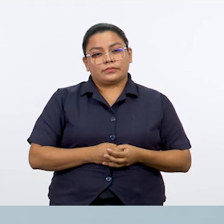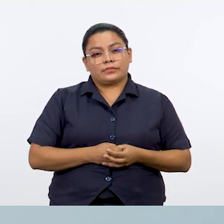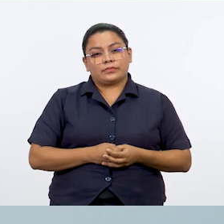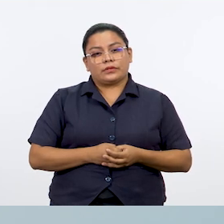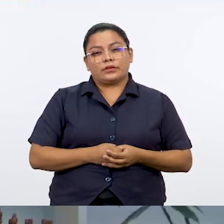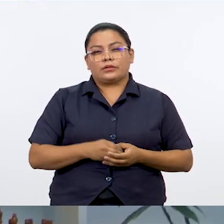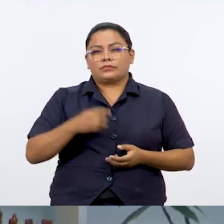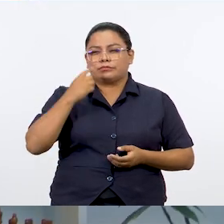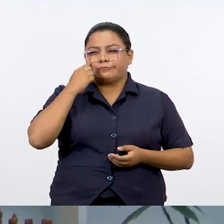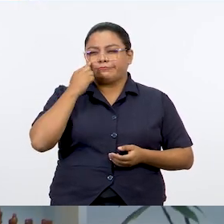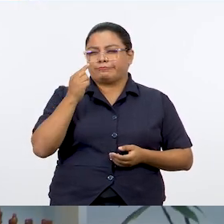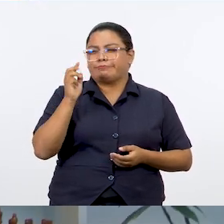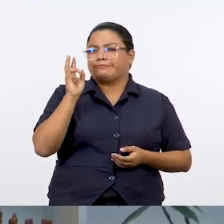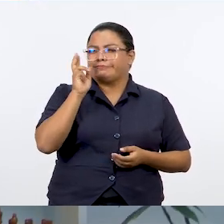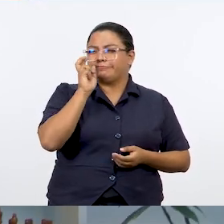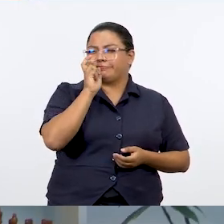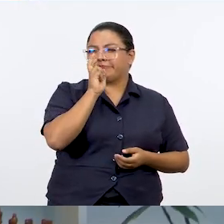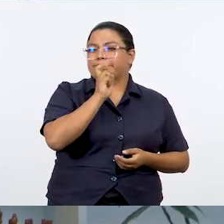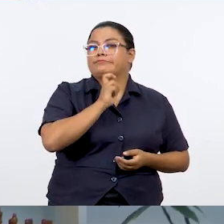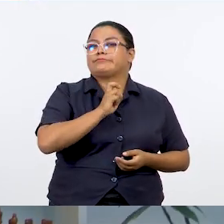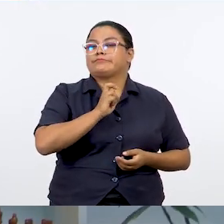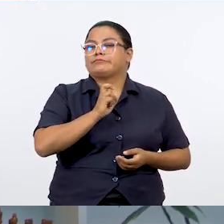¿Notan algo sospechoso en esa operación?